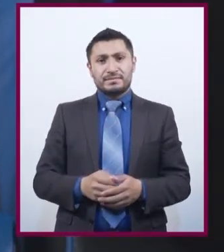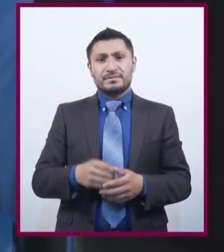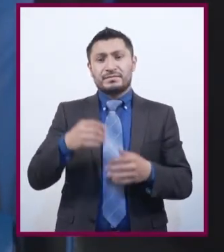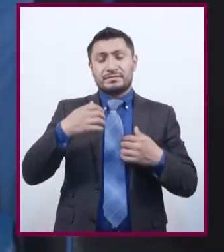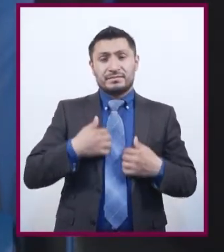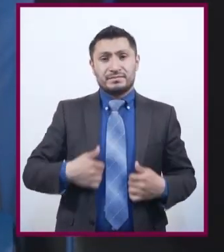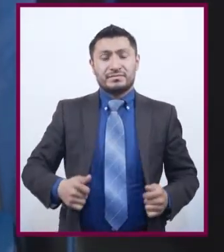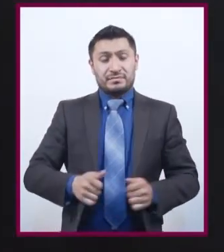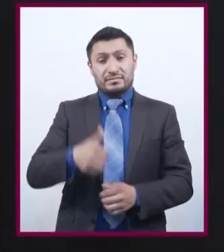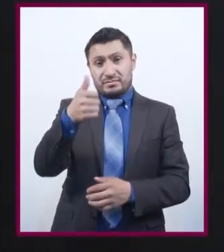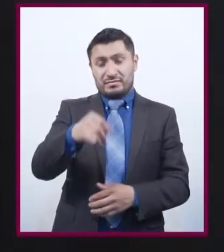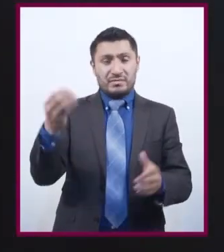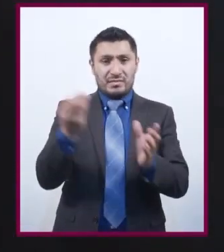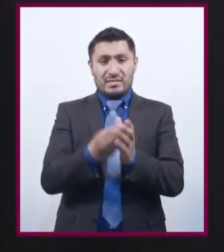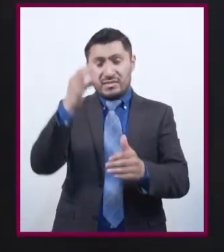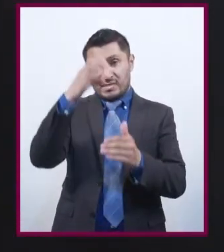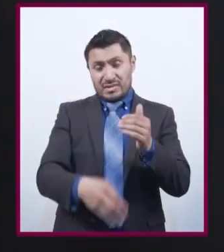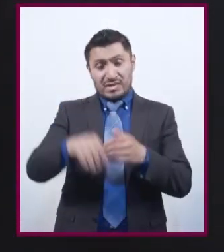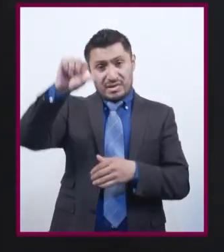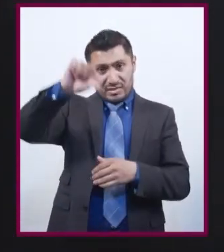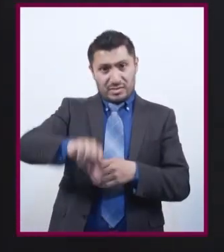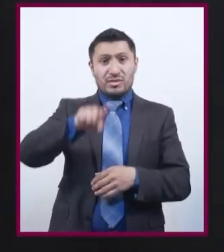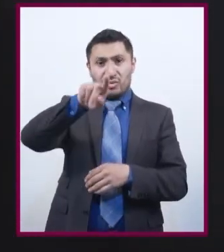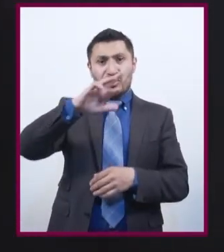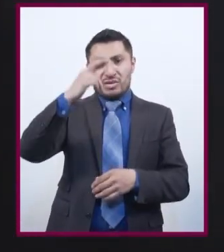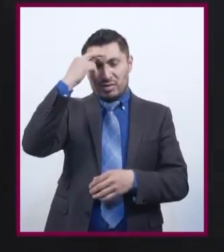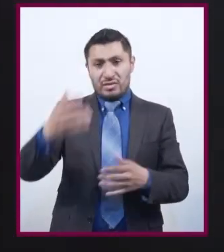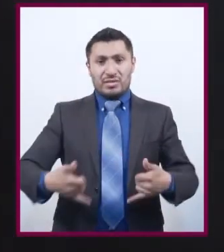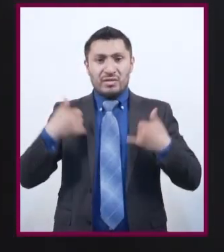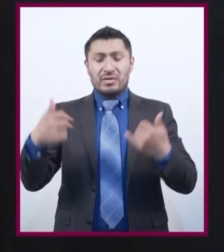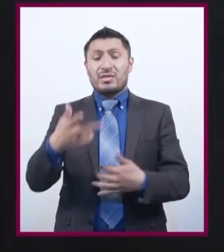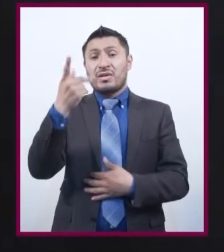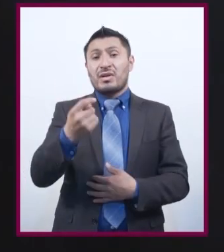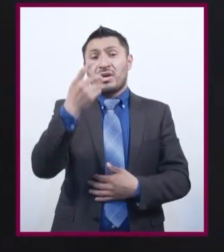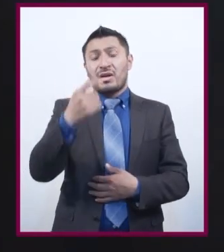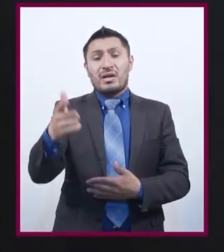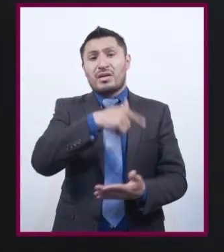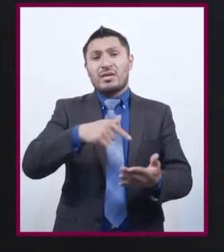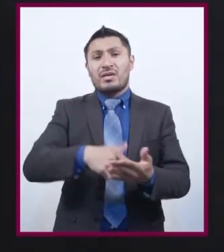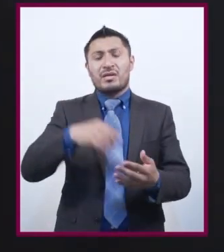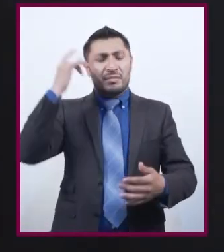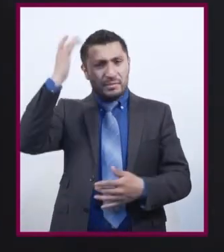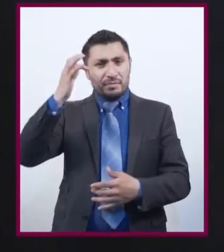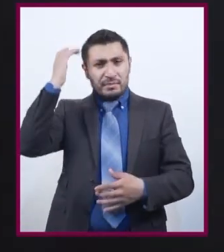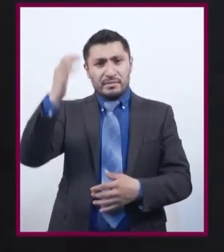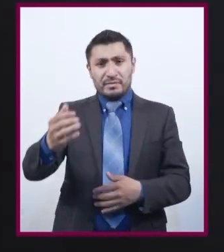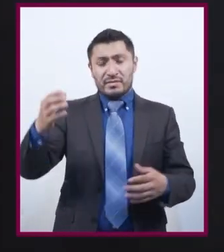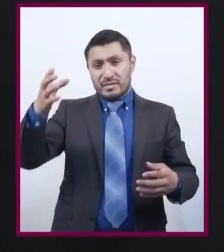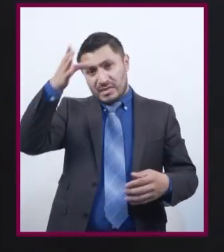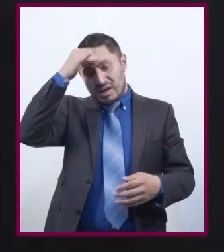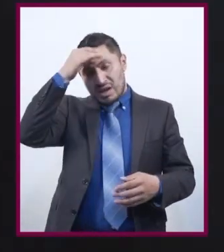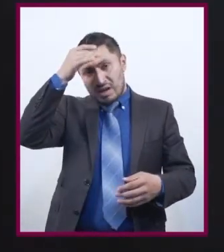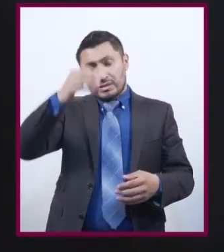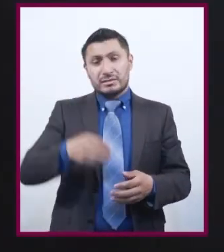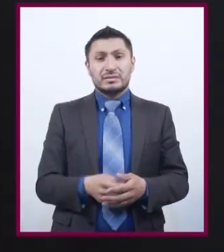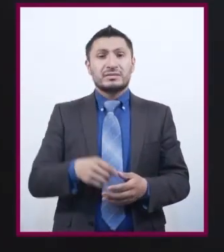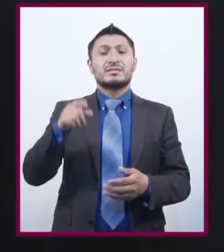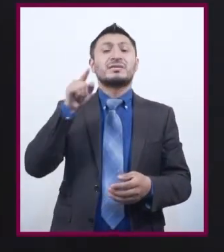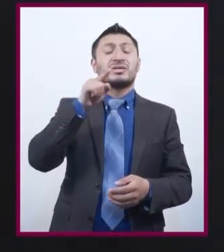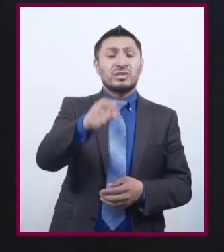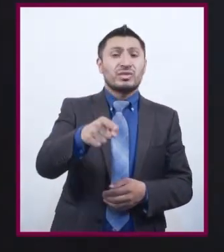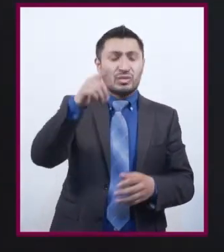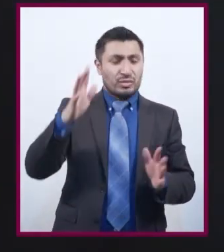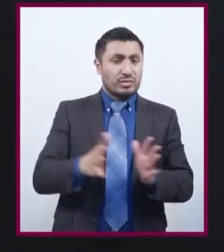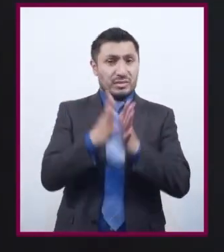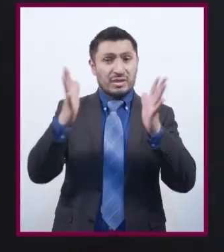de nuestras redes sociales con esto llegamos al final de este programa Recuerda que jóvenes en tv es un espacio de reflexión y